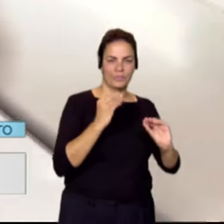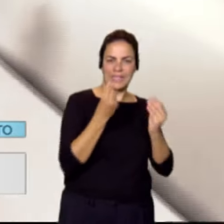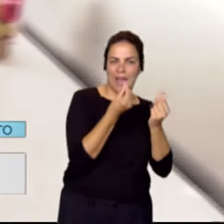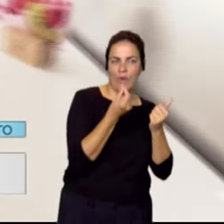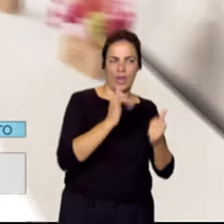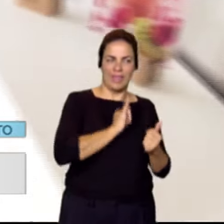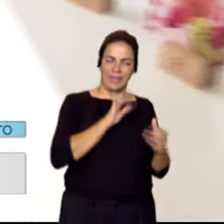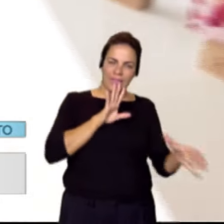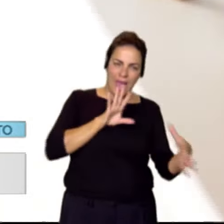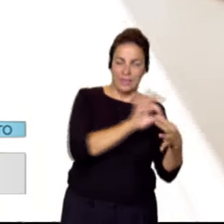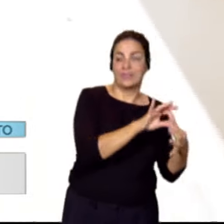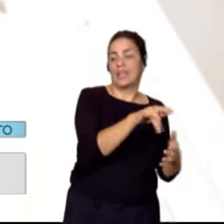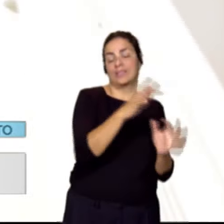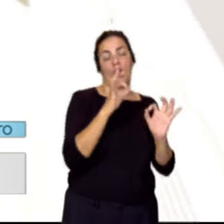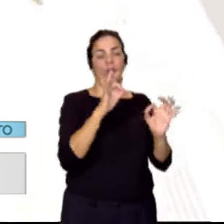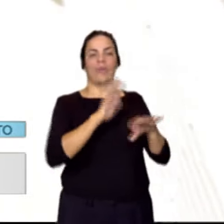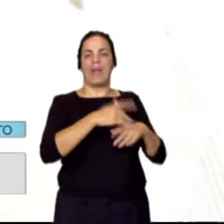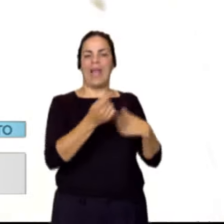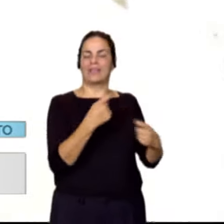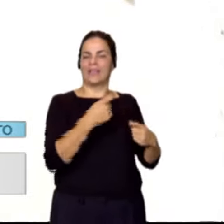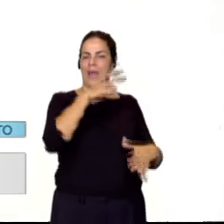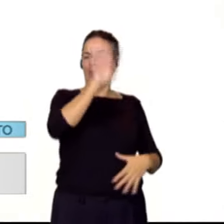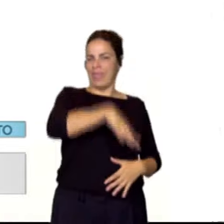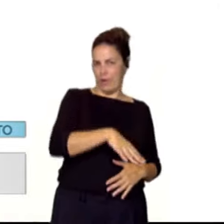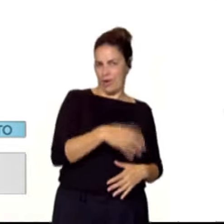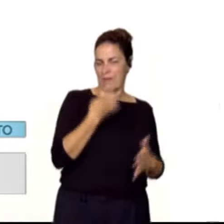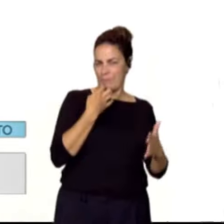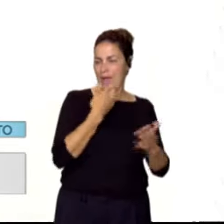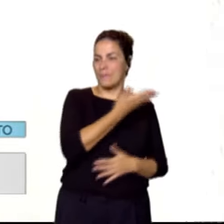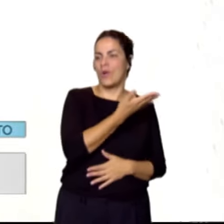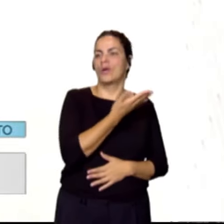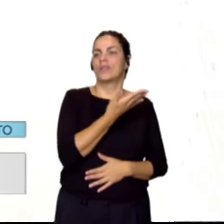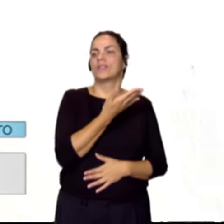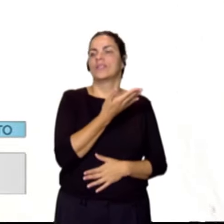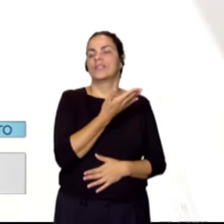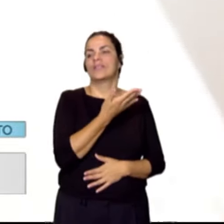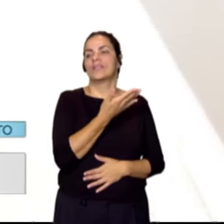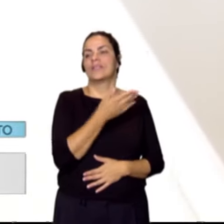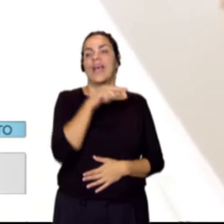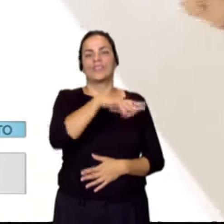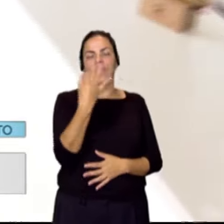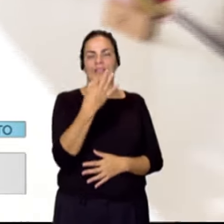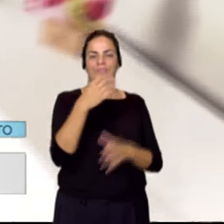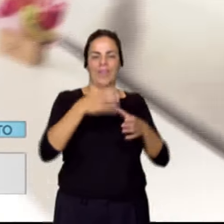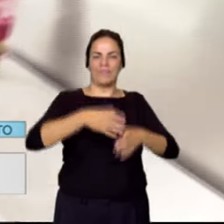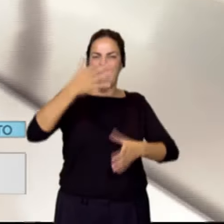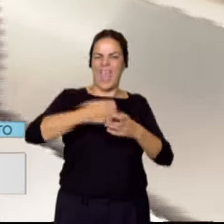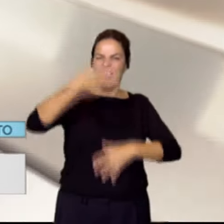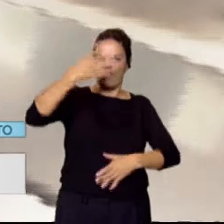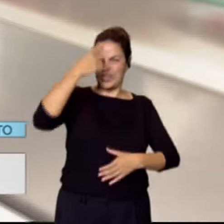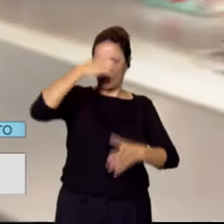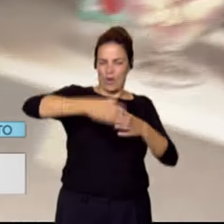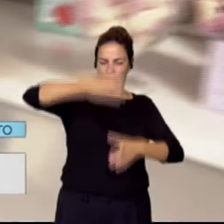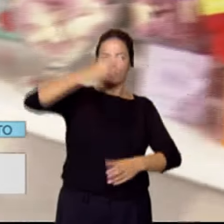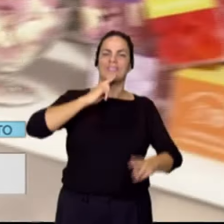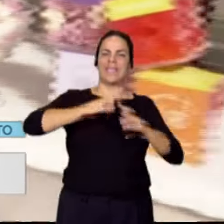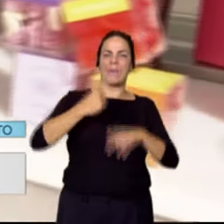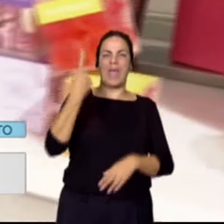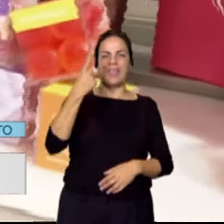Sería para la tienda de Barcelona que tenemos en la que bueno pues esto es el dedo de Colón y el sabor de